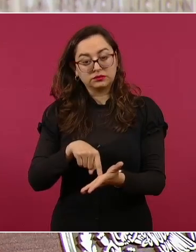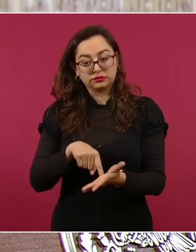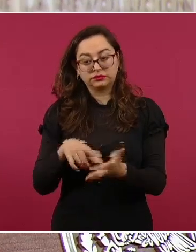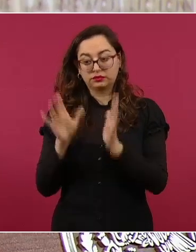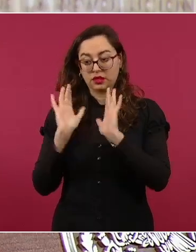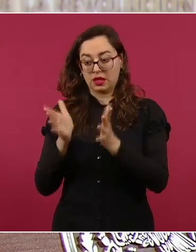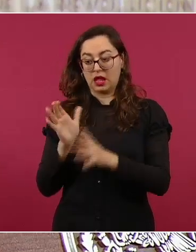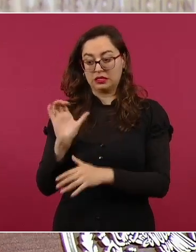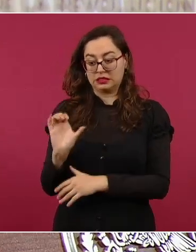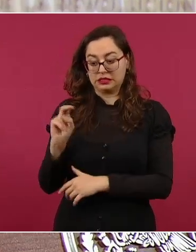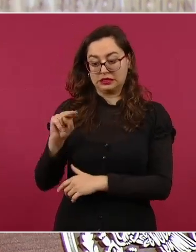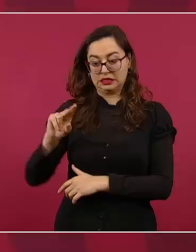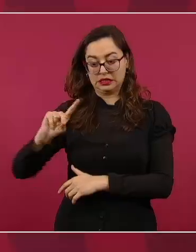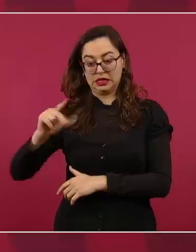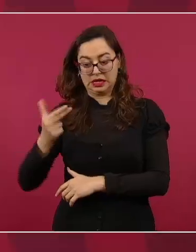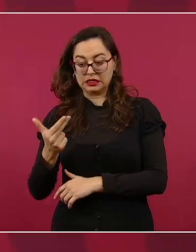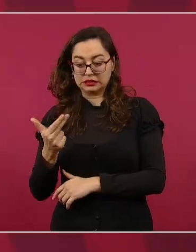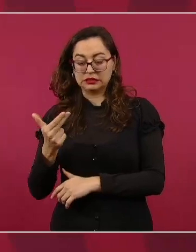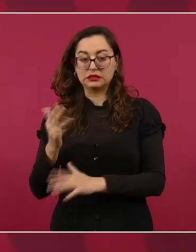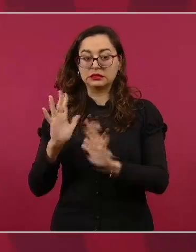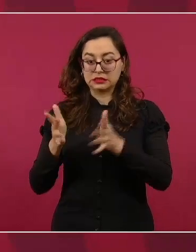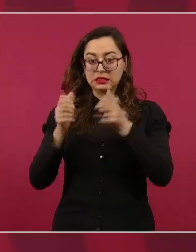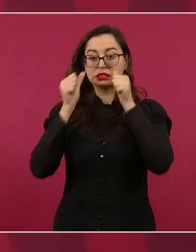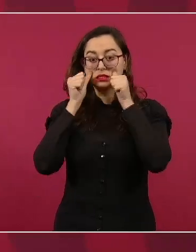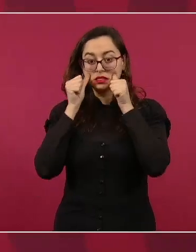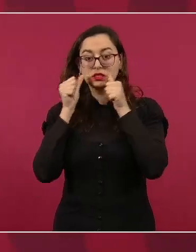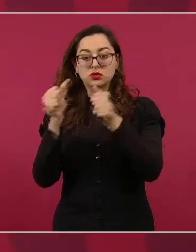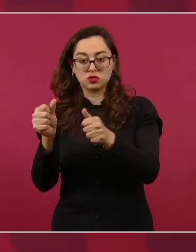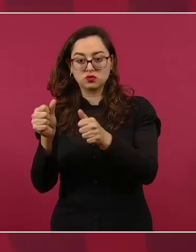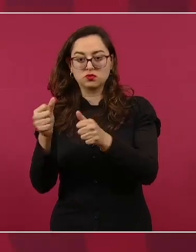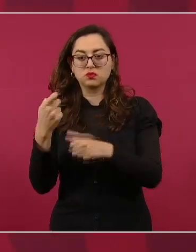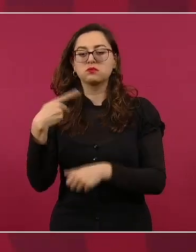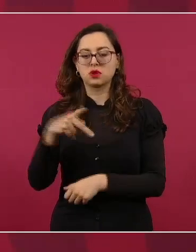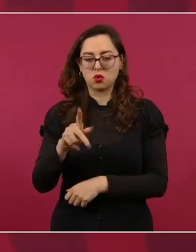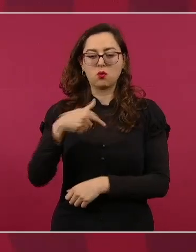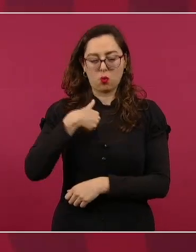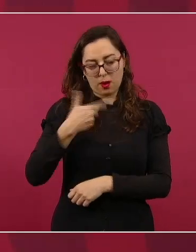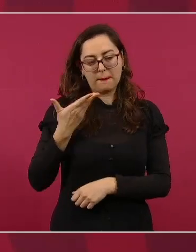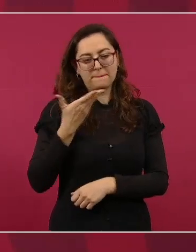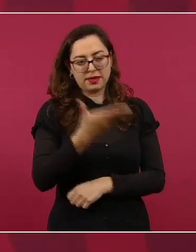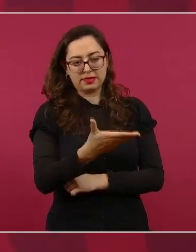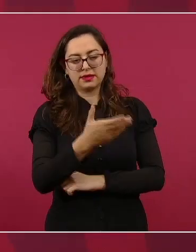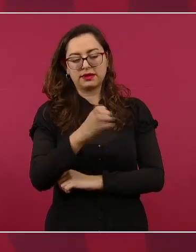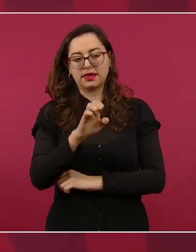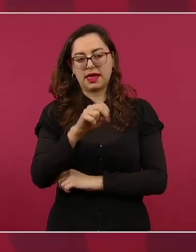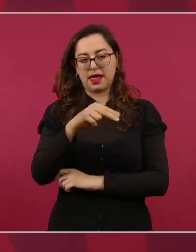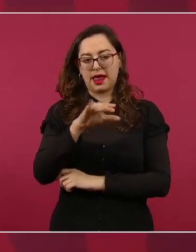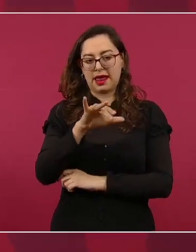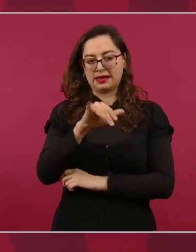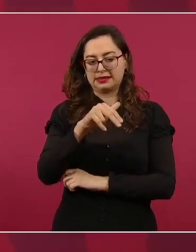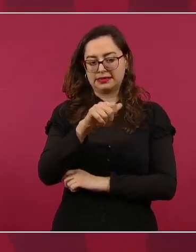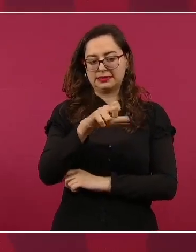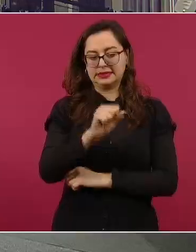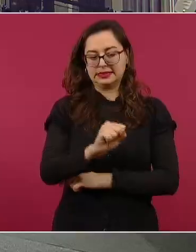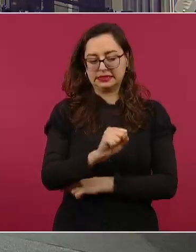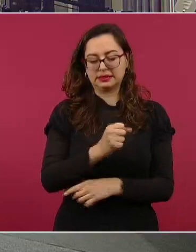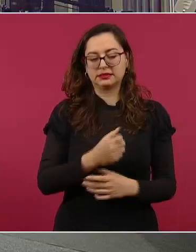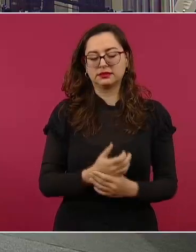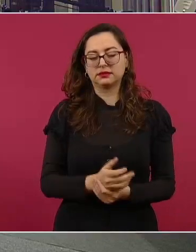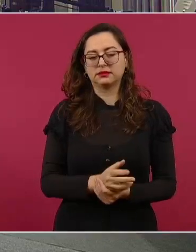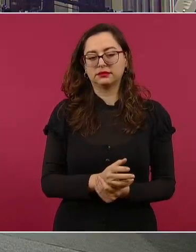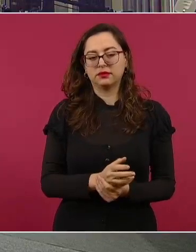Derechos Humanos, de todas formas, que sea Encinas, ¿sí? Tú consigues